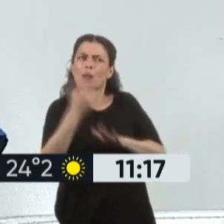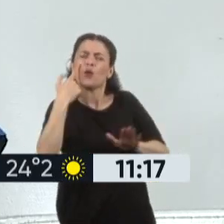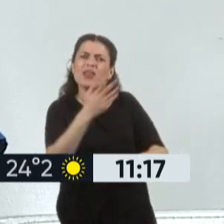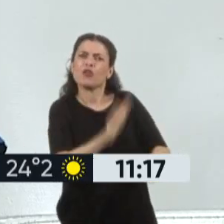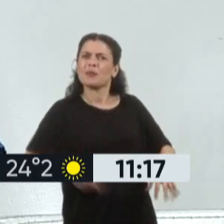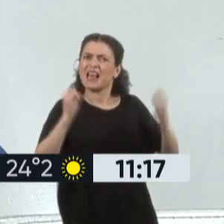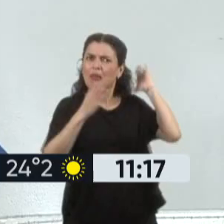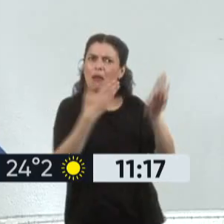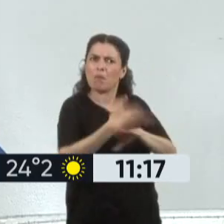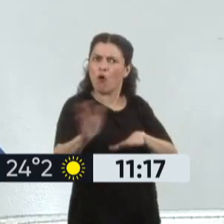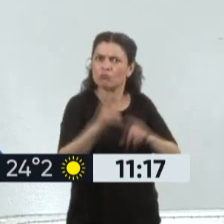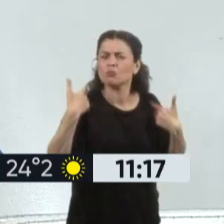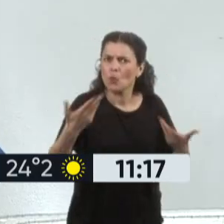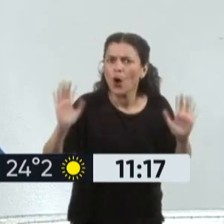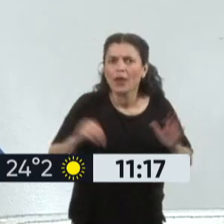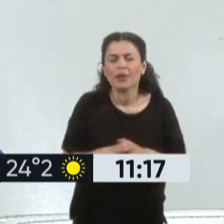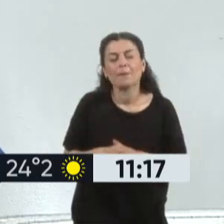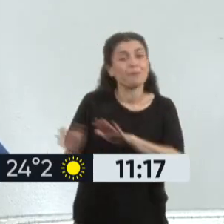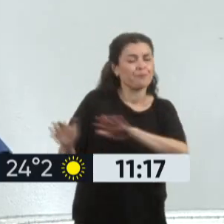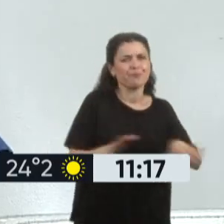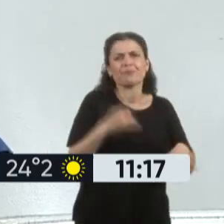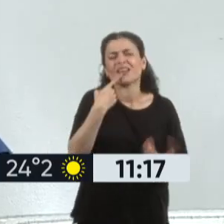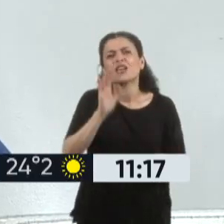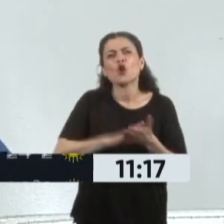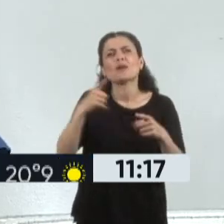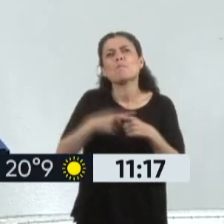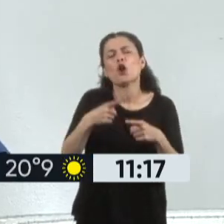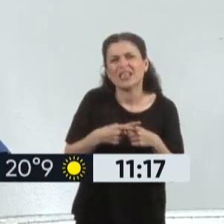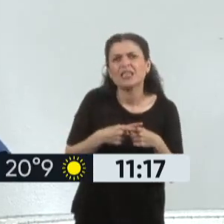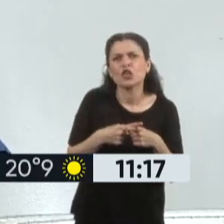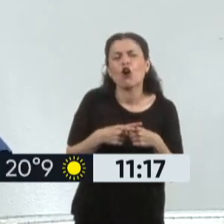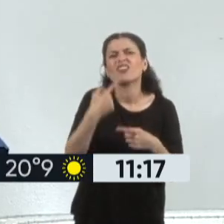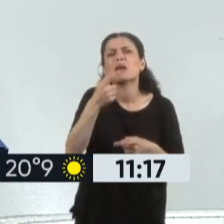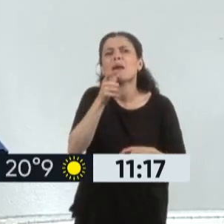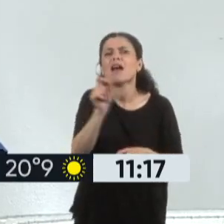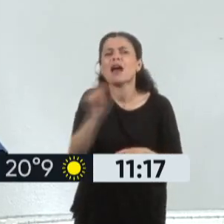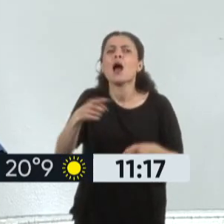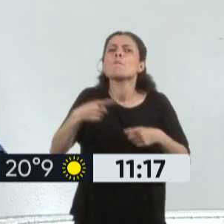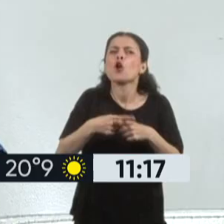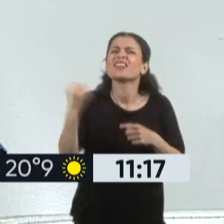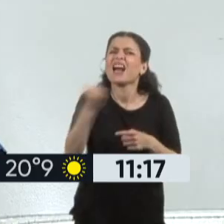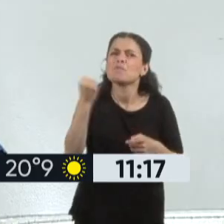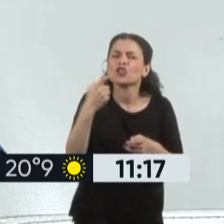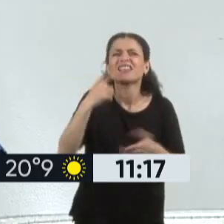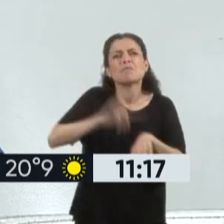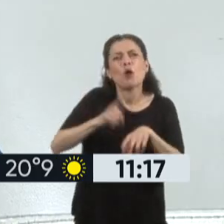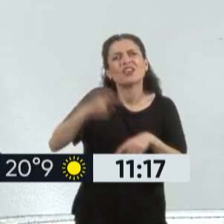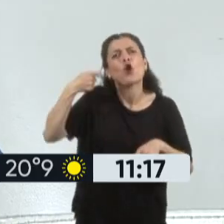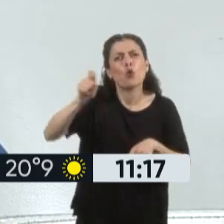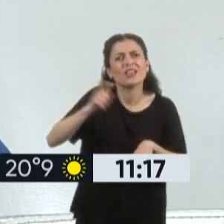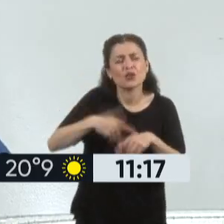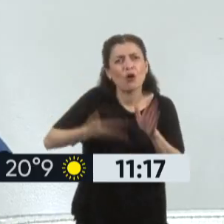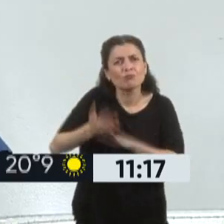lleva un poquito más a lo terrenal, a términos políticos. Subrayo lo político porque hay una causa judicial en curso que tiene que ver con una nueva